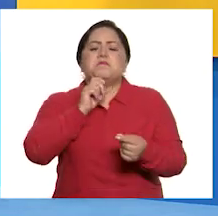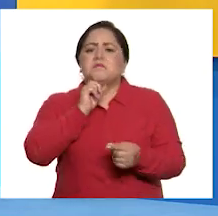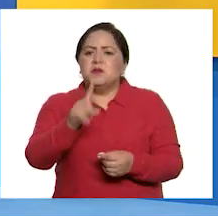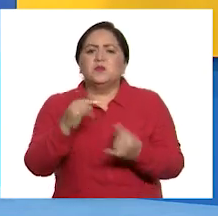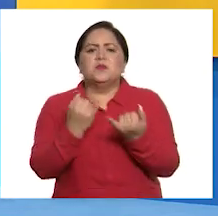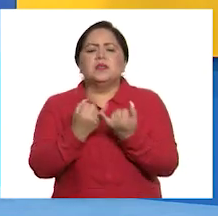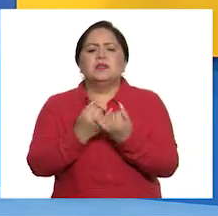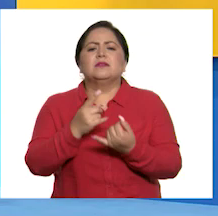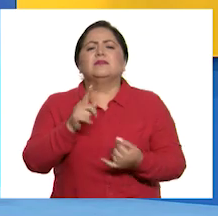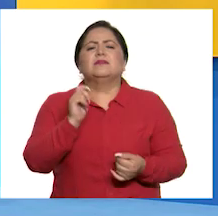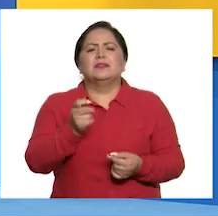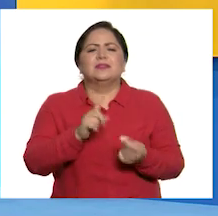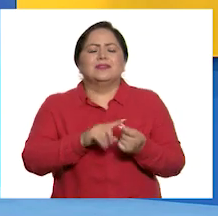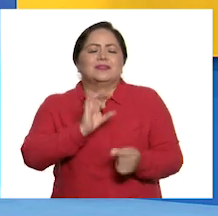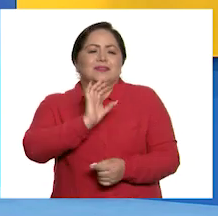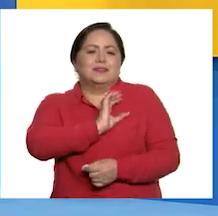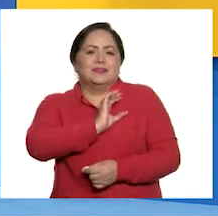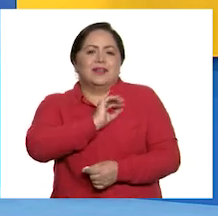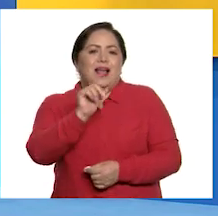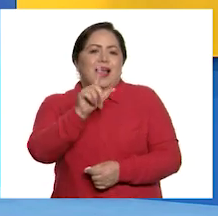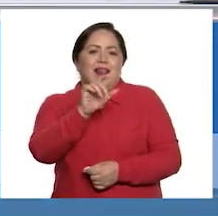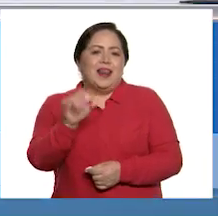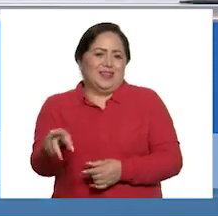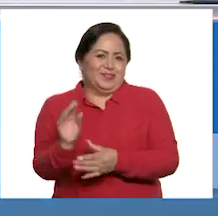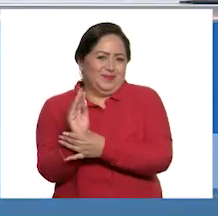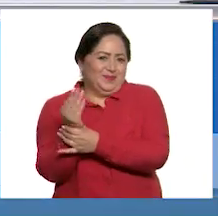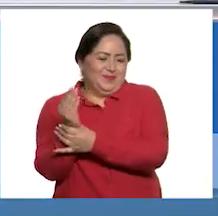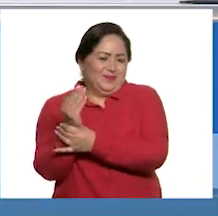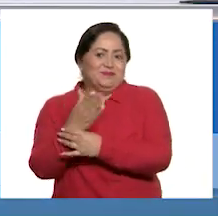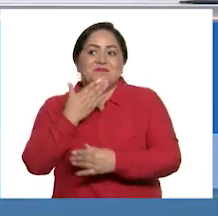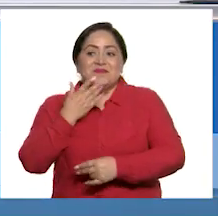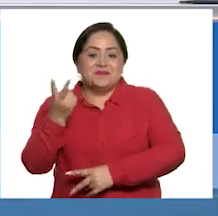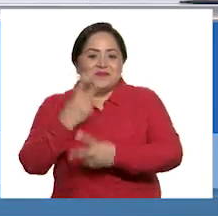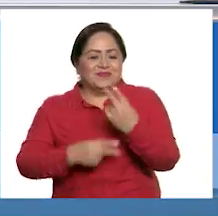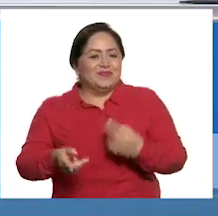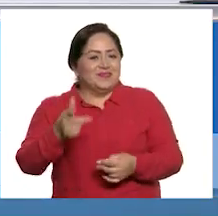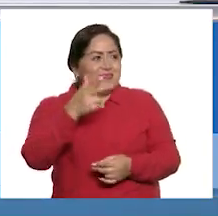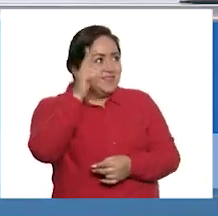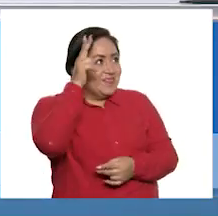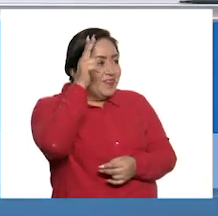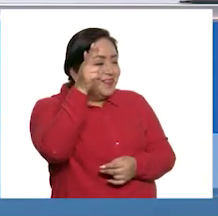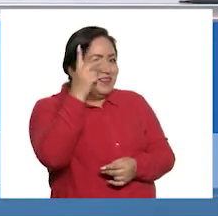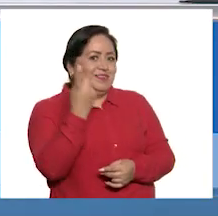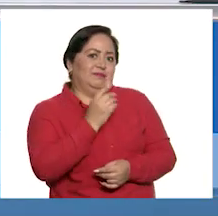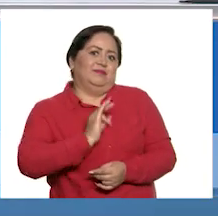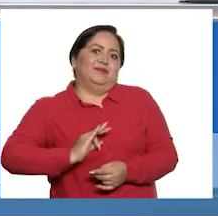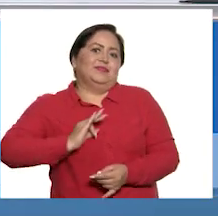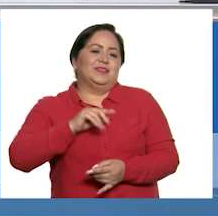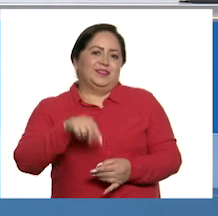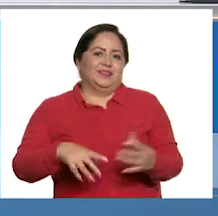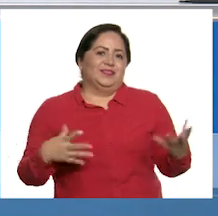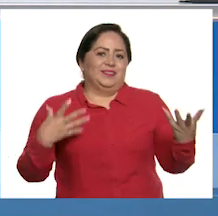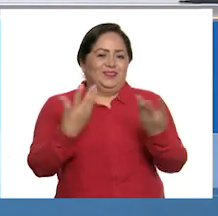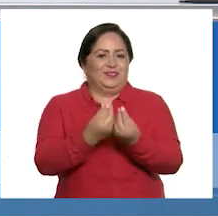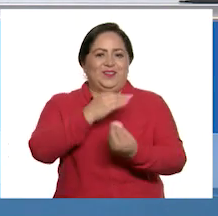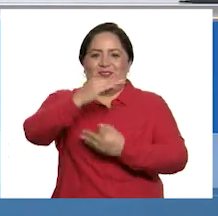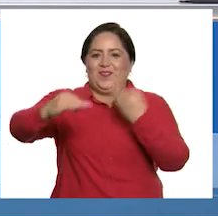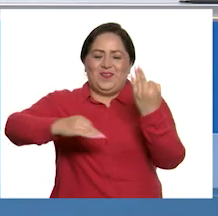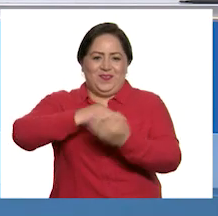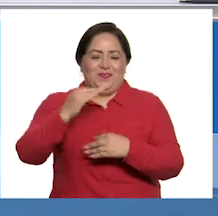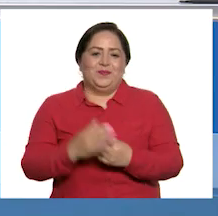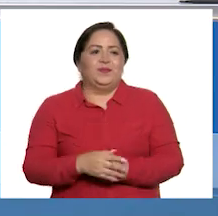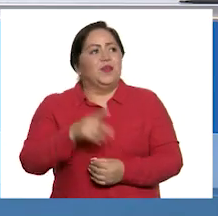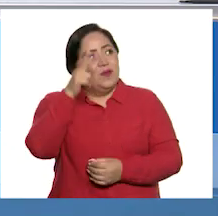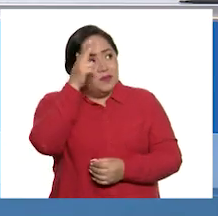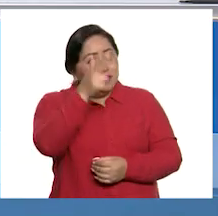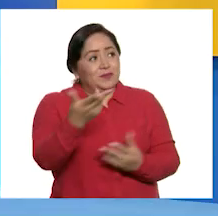nosotros en el foro nuestra queridísima Ale. Ale, bienvenida. ¡Ay! ¡Qué felicidad estar aquí con todos ustedes!